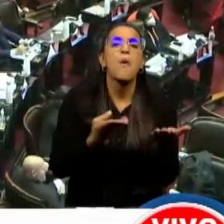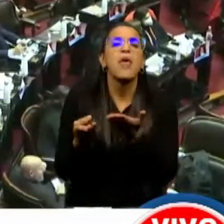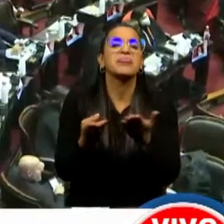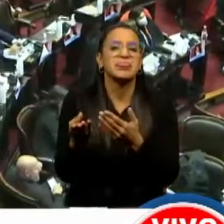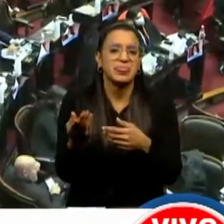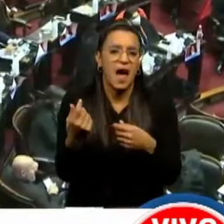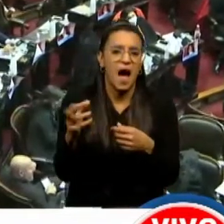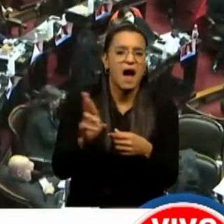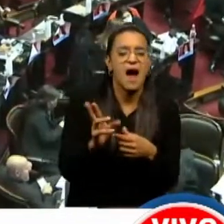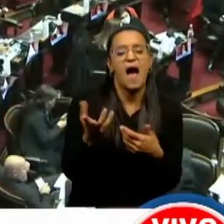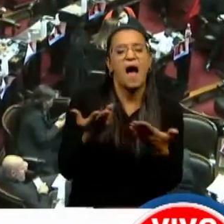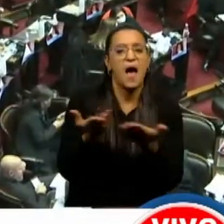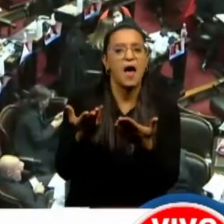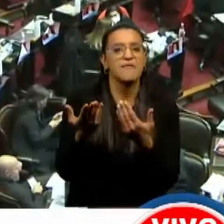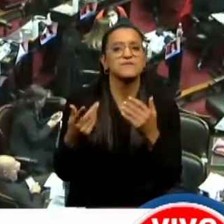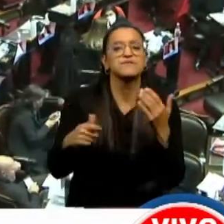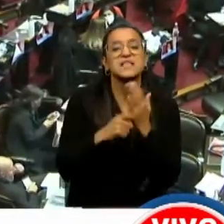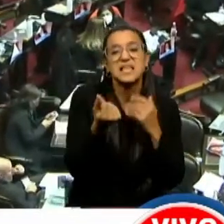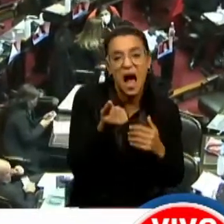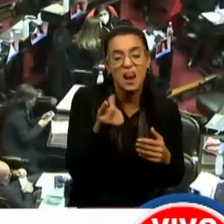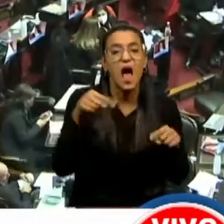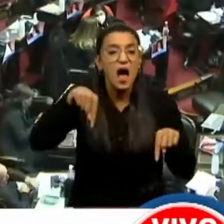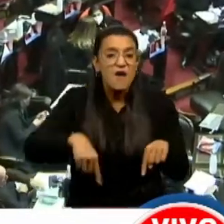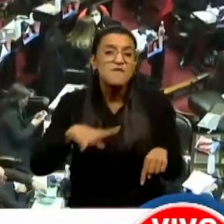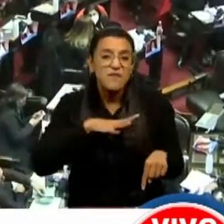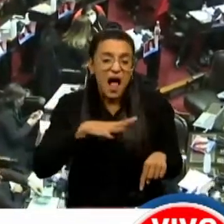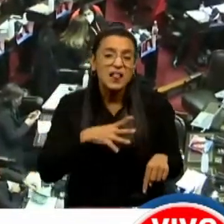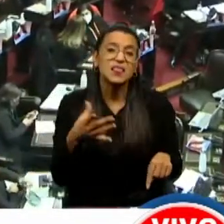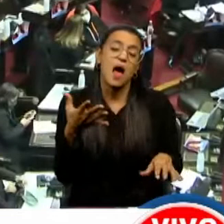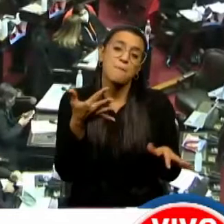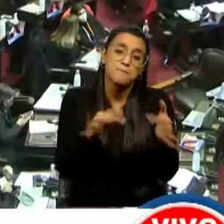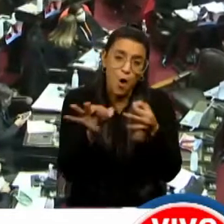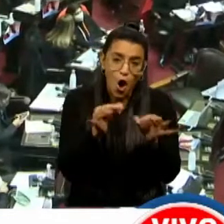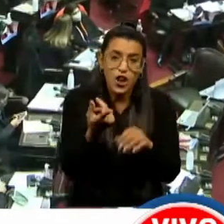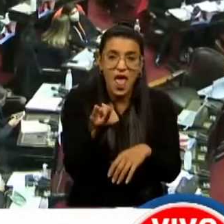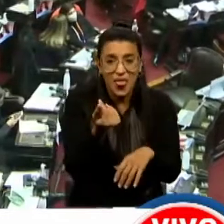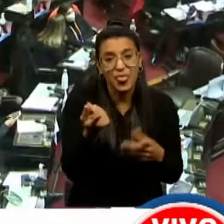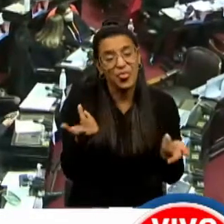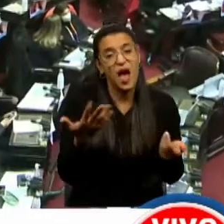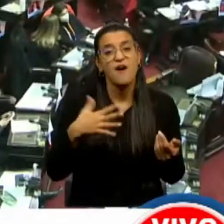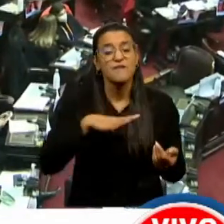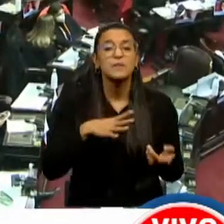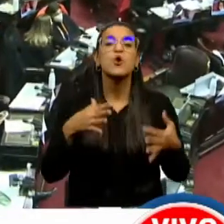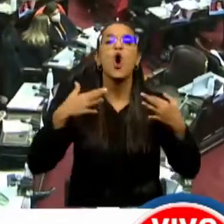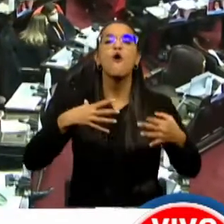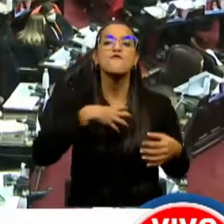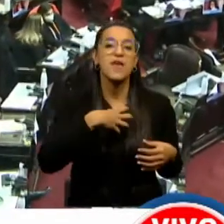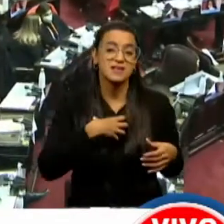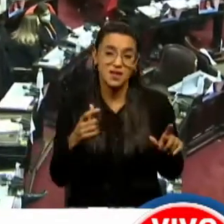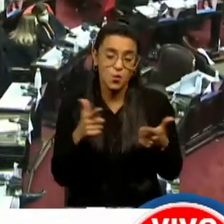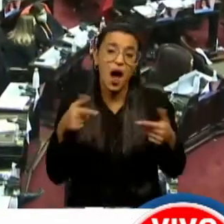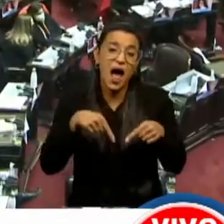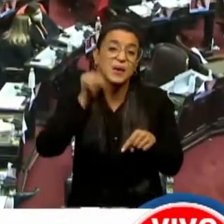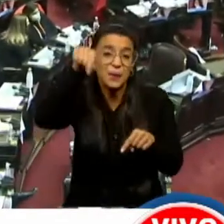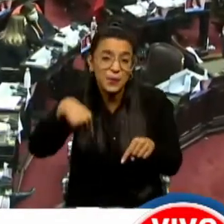fiscal. Aquí lo que tenemos es un problema de que falta una moneda en nuestro país que sea confiable como reserva de valor, y eso es